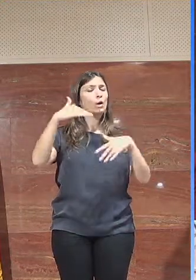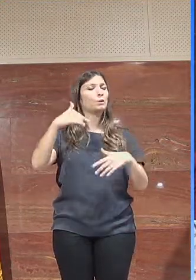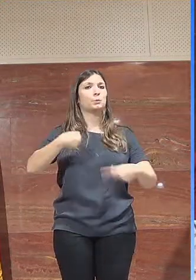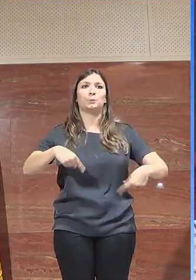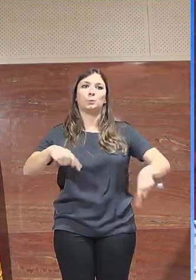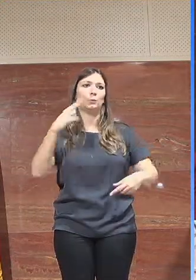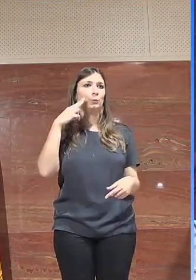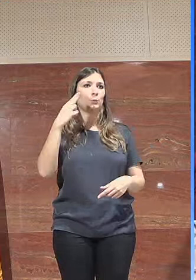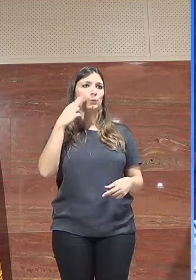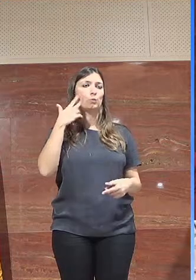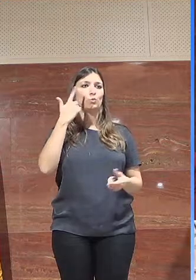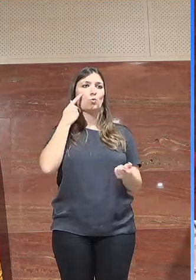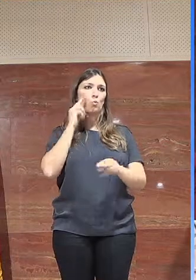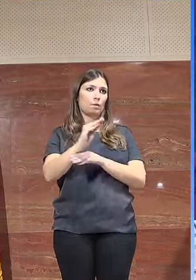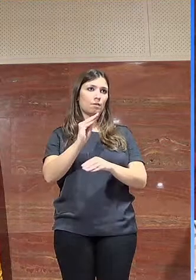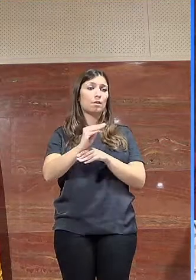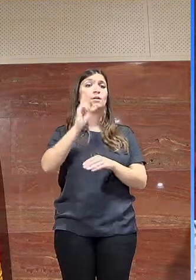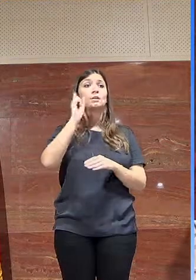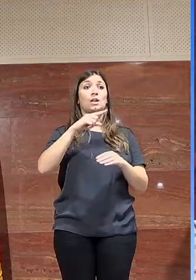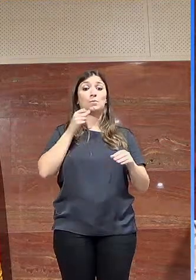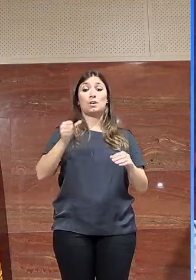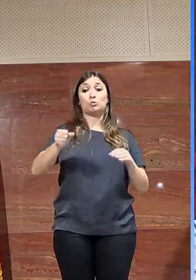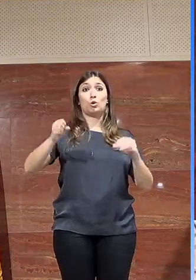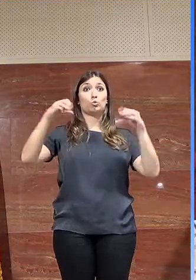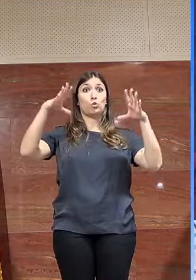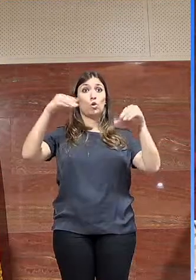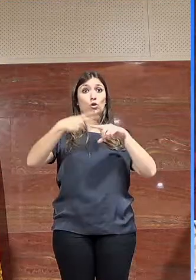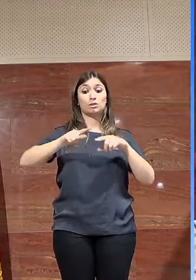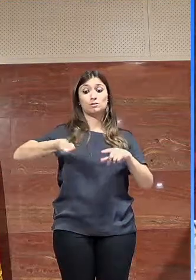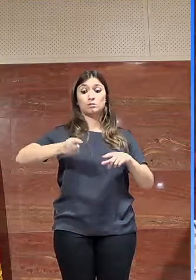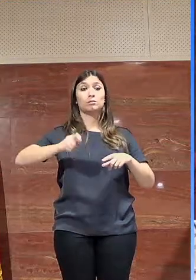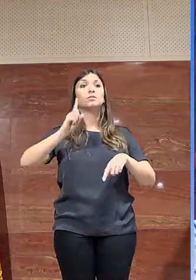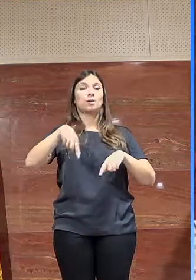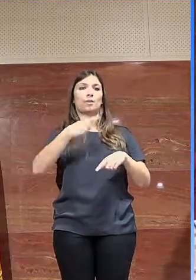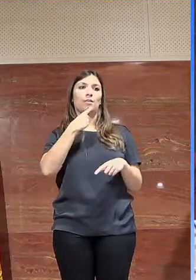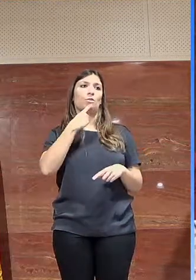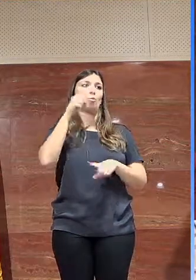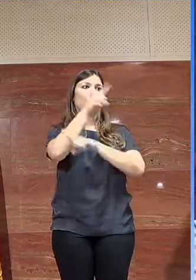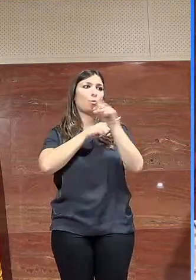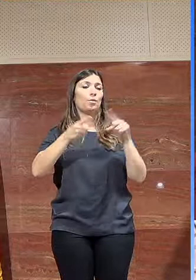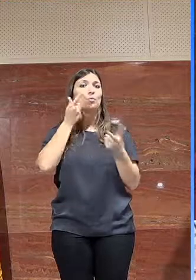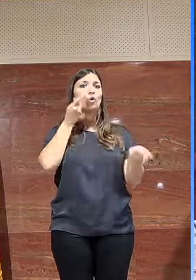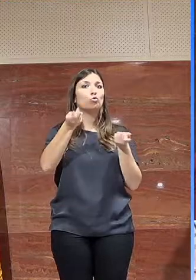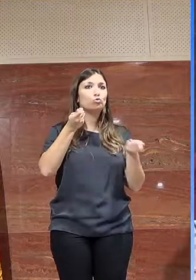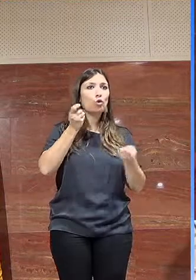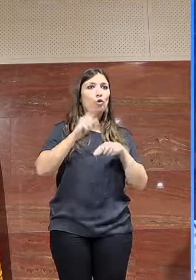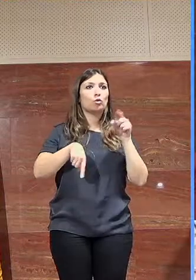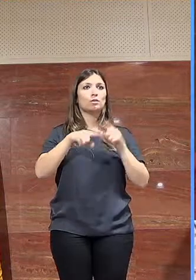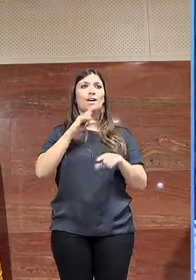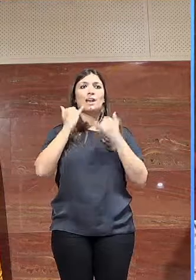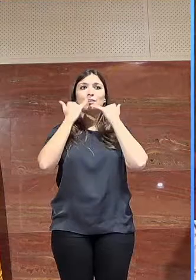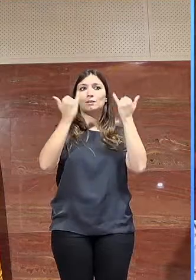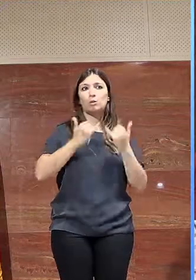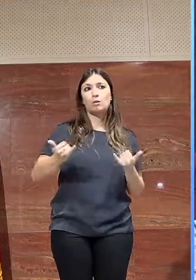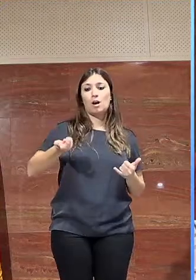y en cuanto a los interruptores y mandos, pues manifiestan problemas en la interacción con controles de cuadros eléctricos,